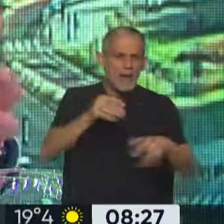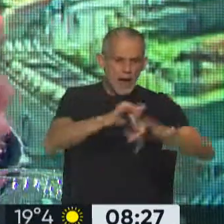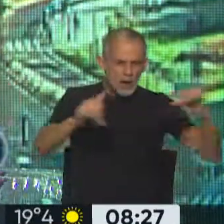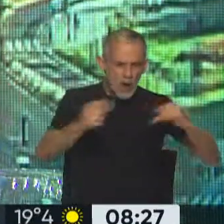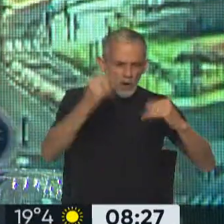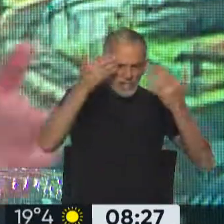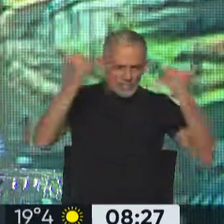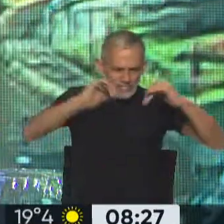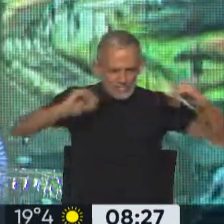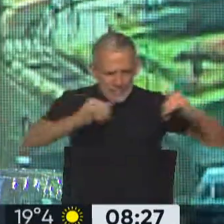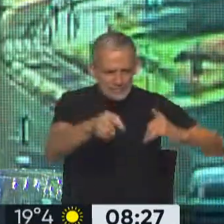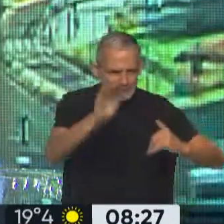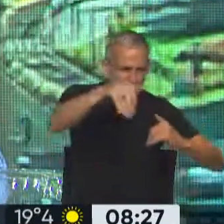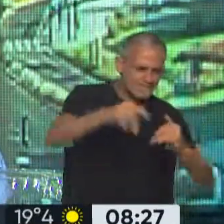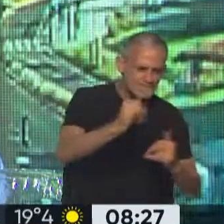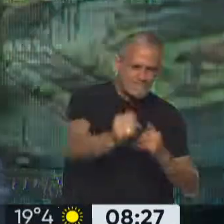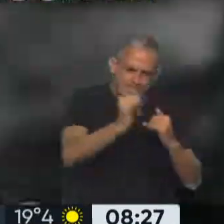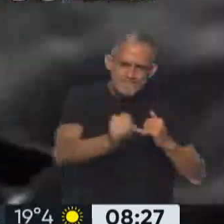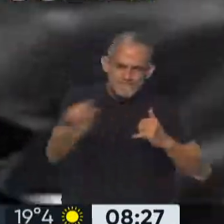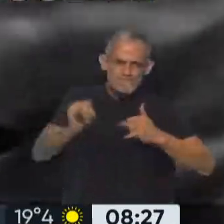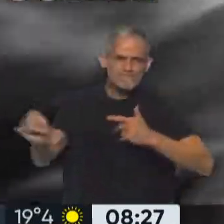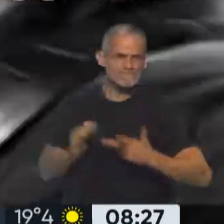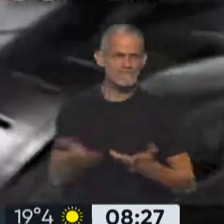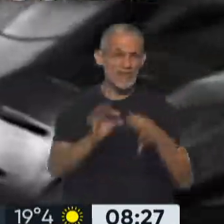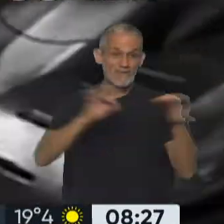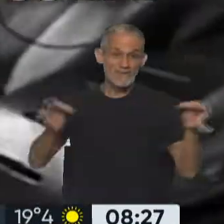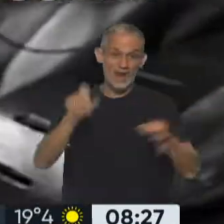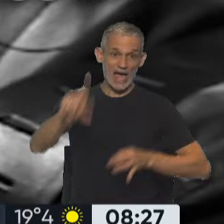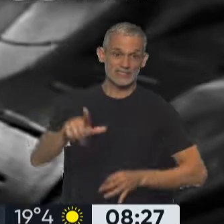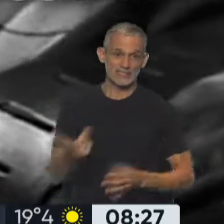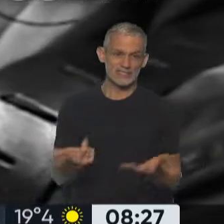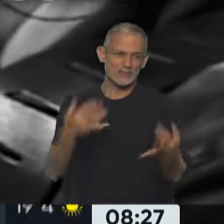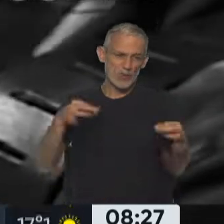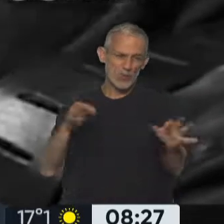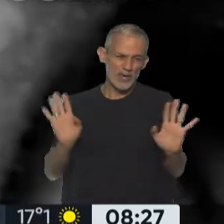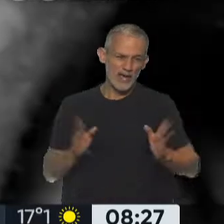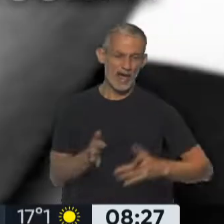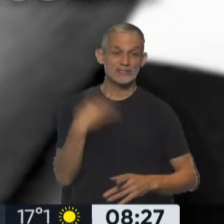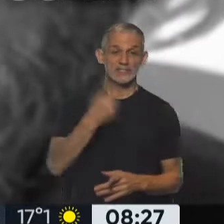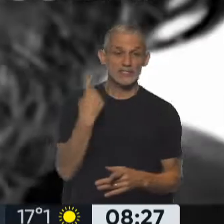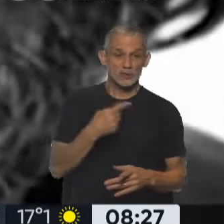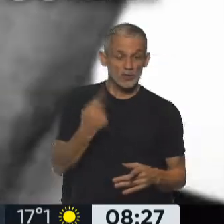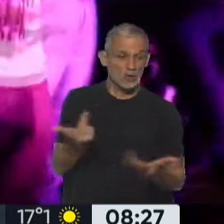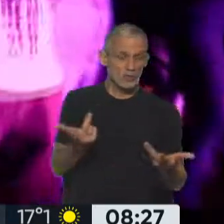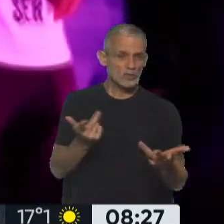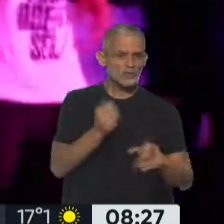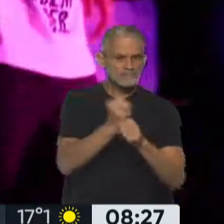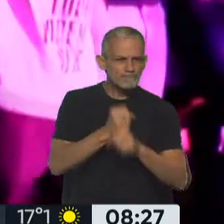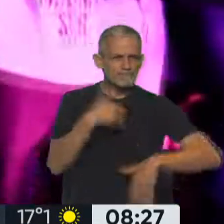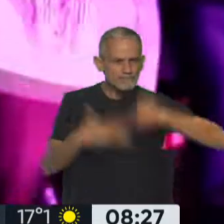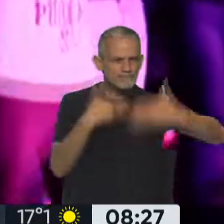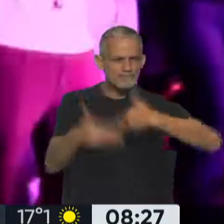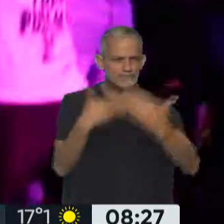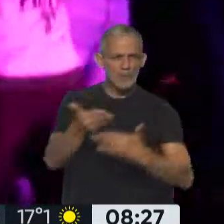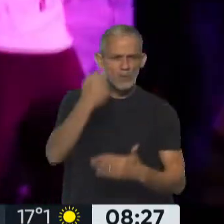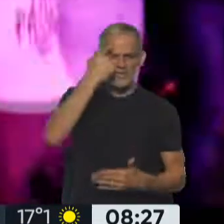a los jóvenes es decir tiene algunas este frases que son únicas y bueno nosotros seguimos trabajando todo este tema de